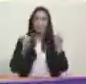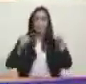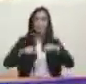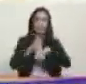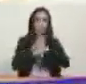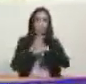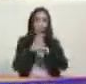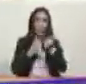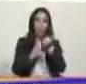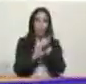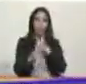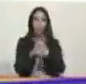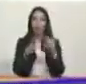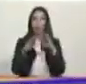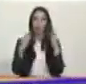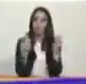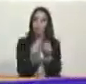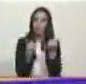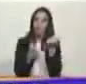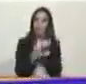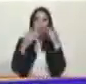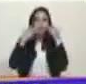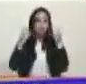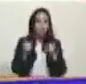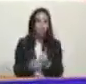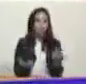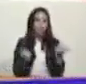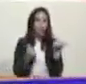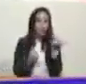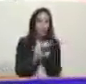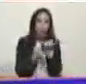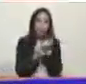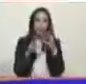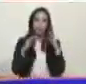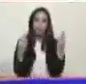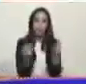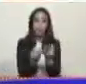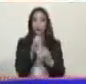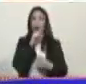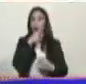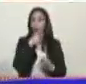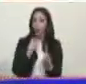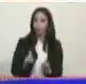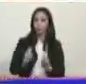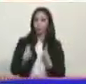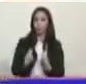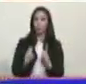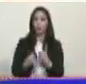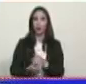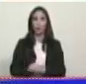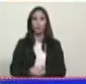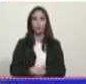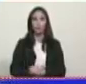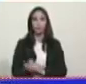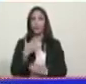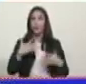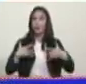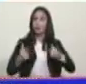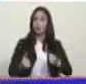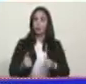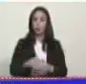El apoyo a la familia, la seguridad social, las pensiones, la salud.